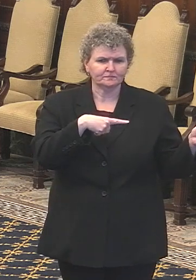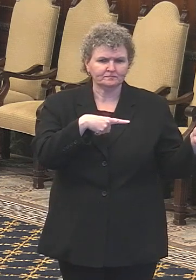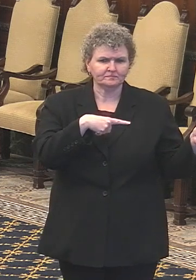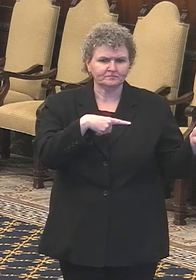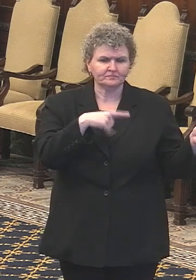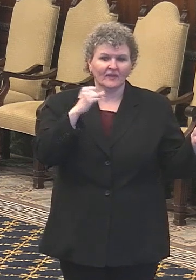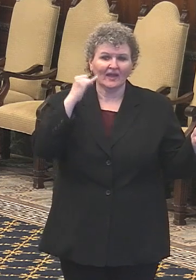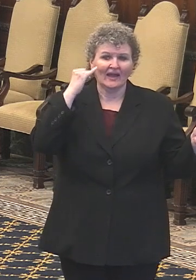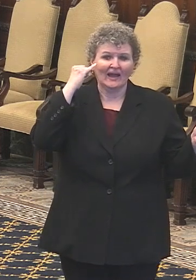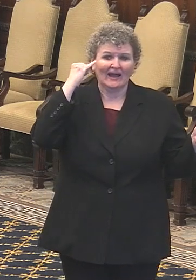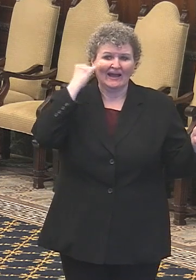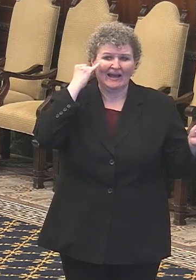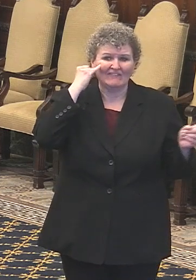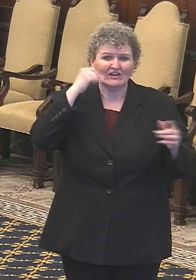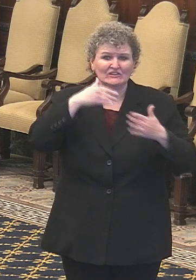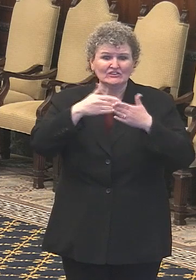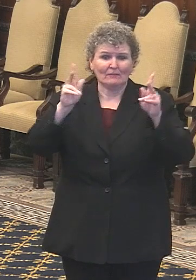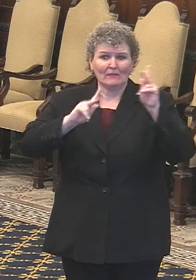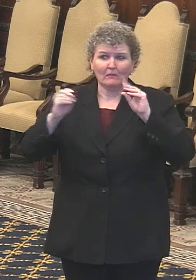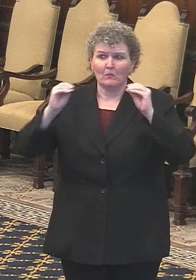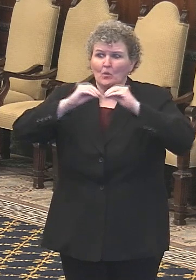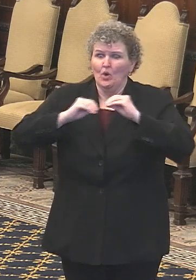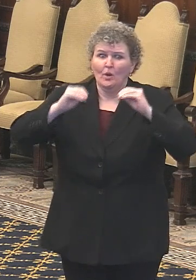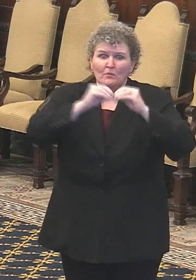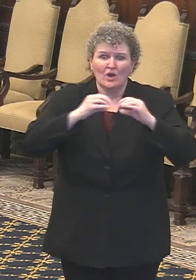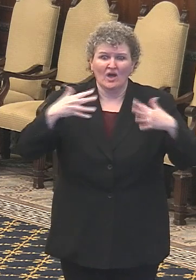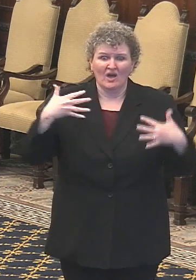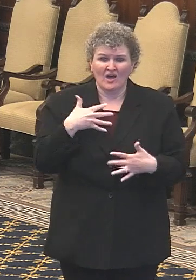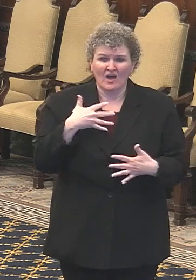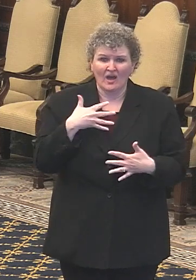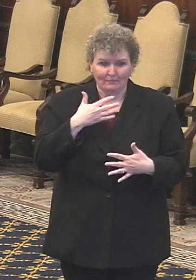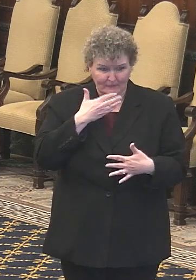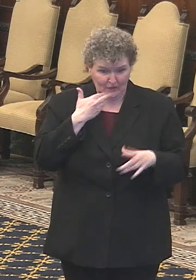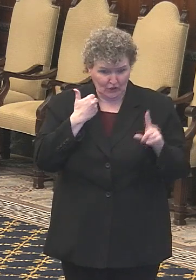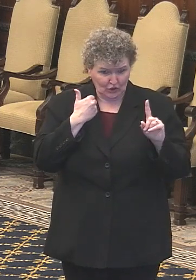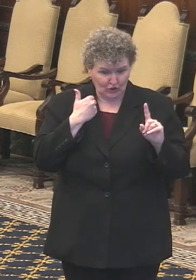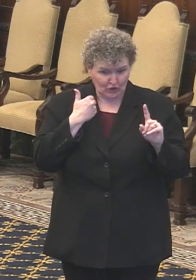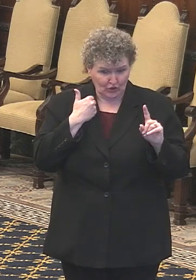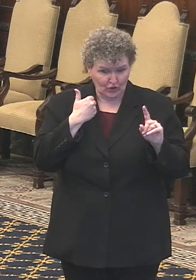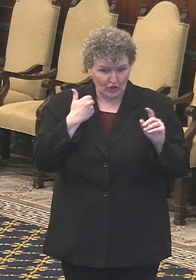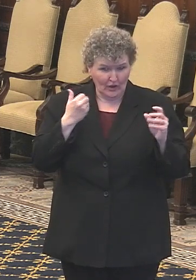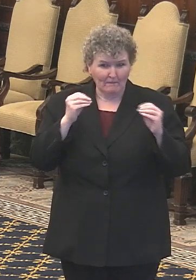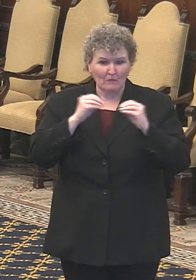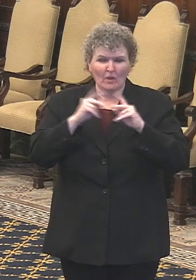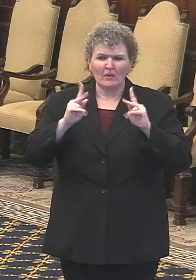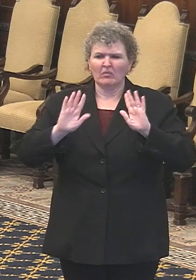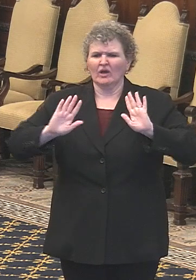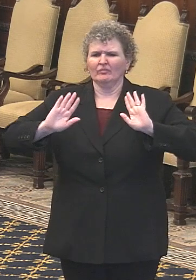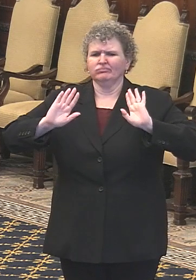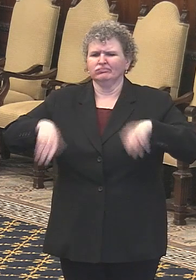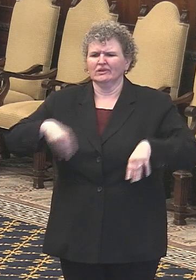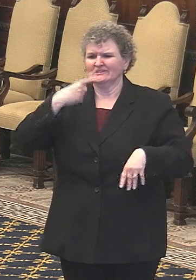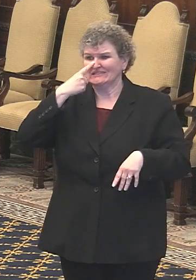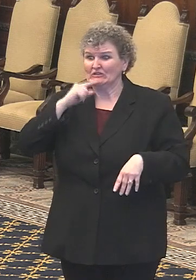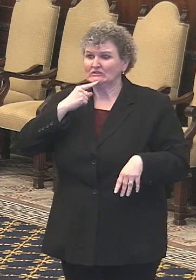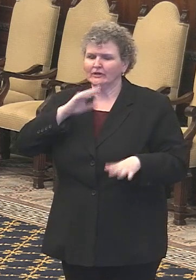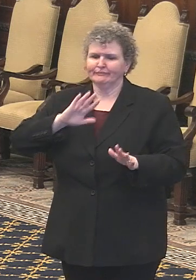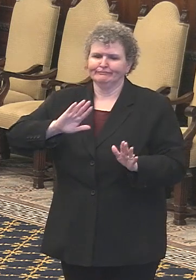expuestos a contagiarnos o a contagiar y deberíamos de actuar como si tuviéramos, como si fuéramos potencialmente ya